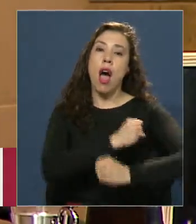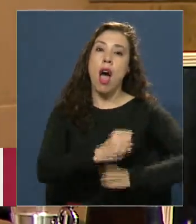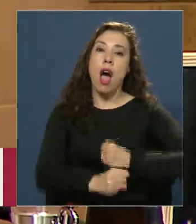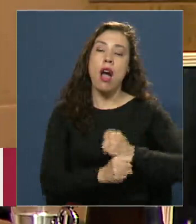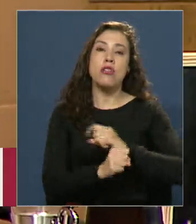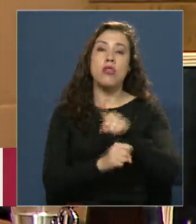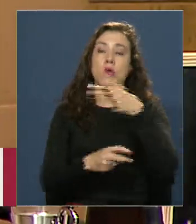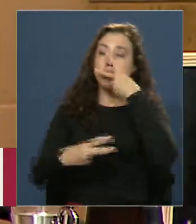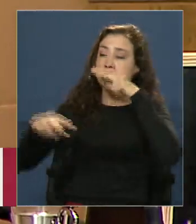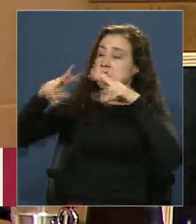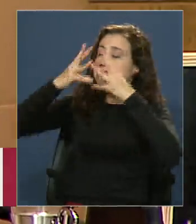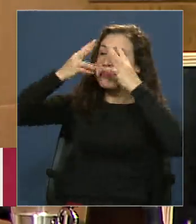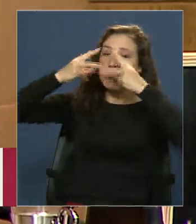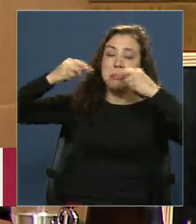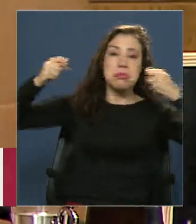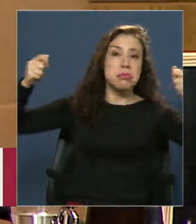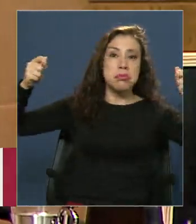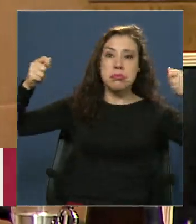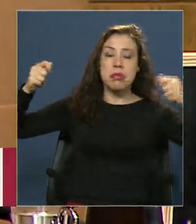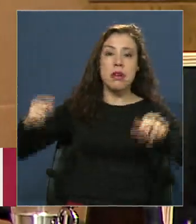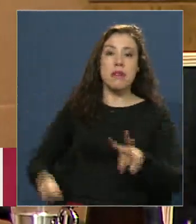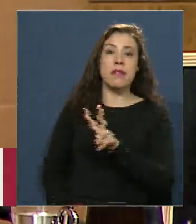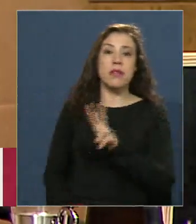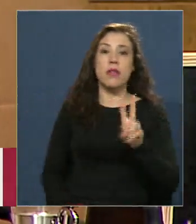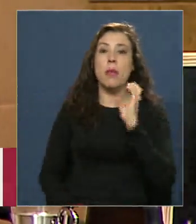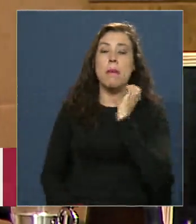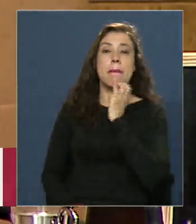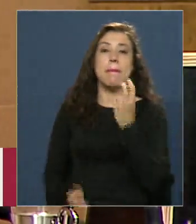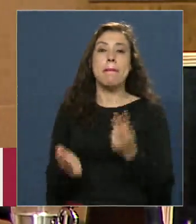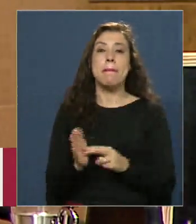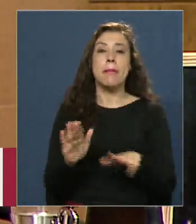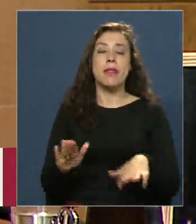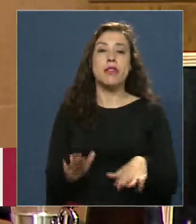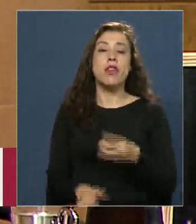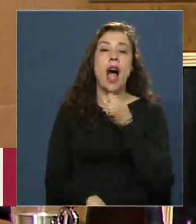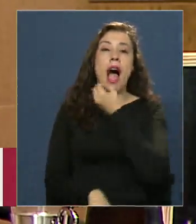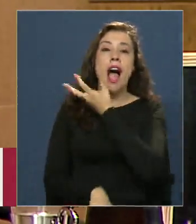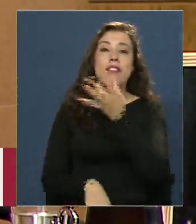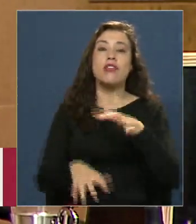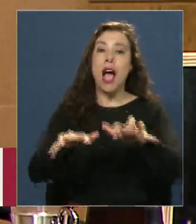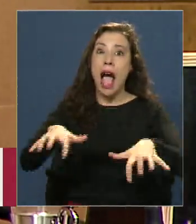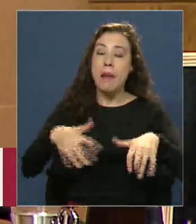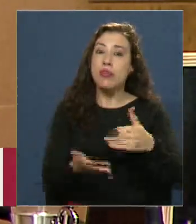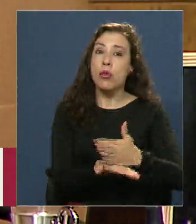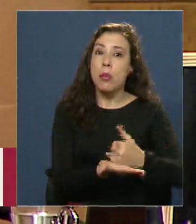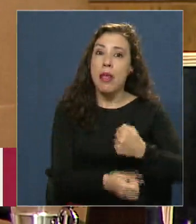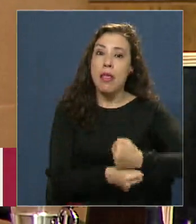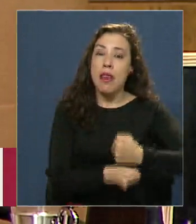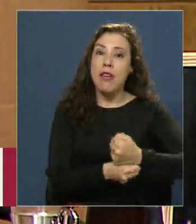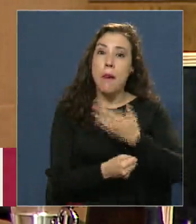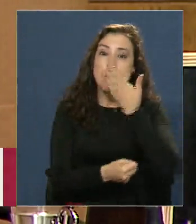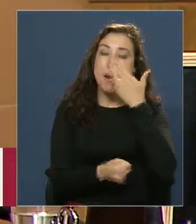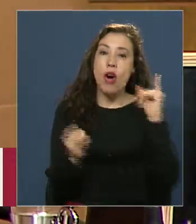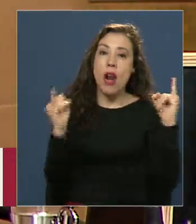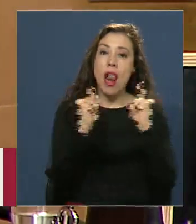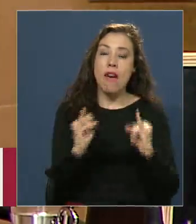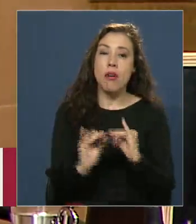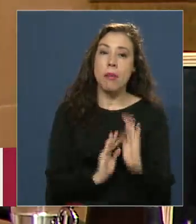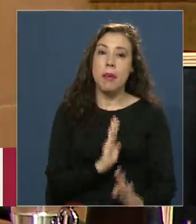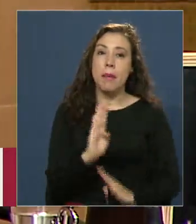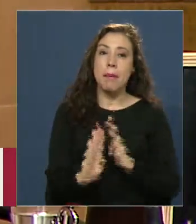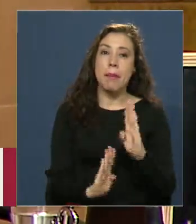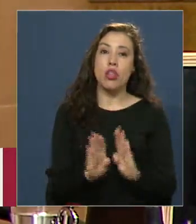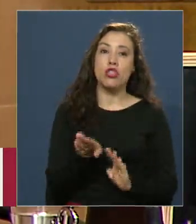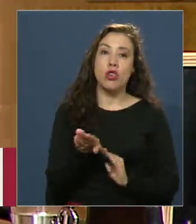sido visibilizado. El 22 de mayo del 2019 se anunció una ambiciosa agenda que perfecciona los mecanismos de protección